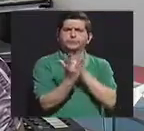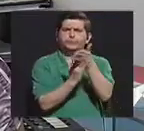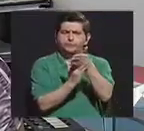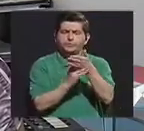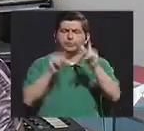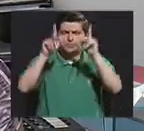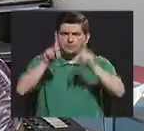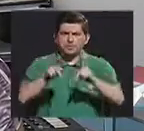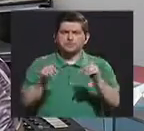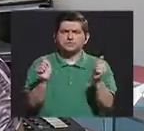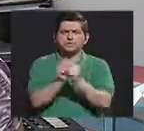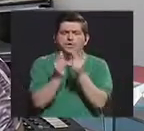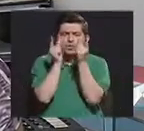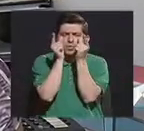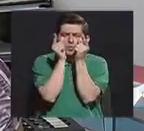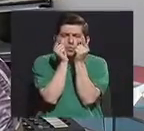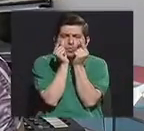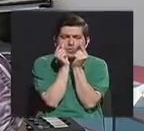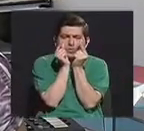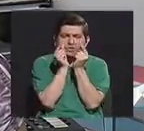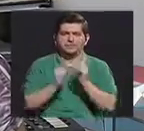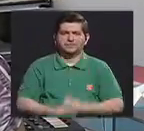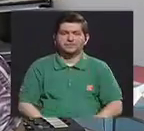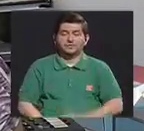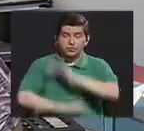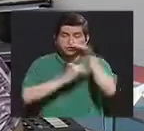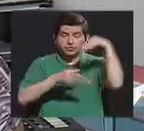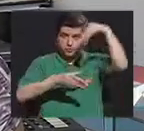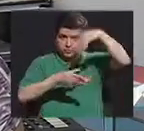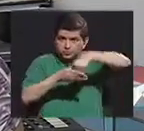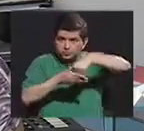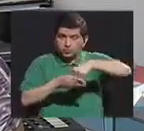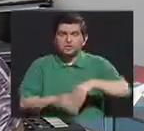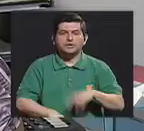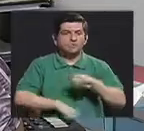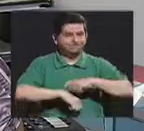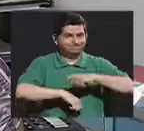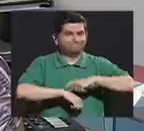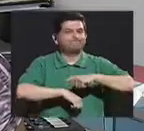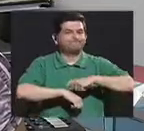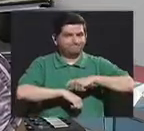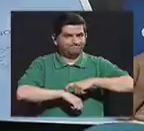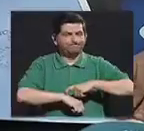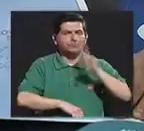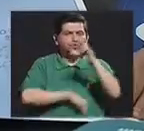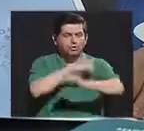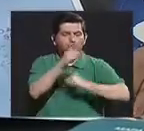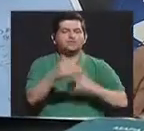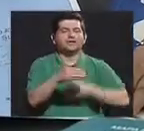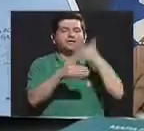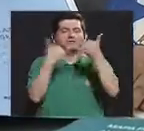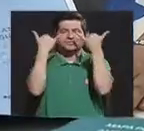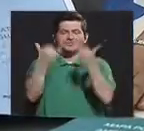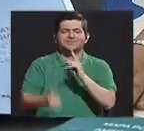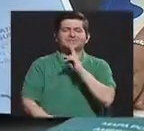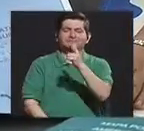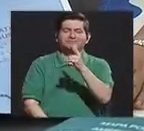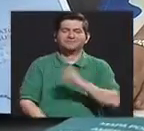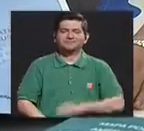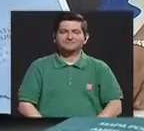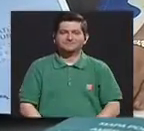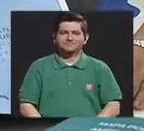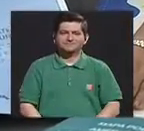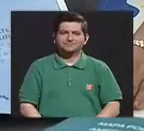accesibilidad para una persona con baja visión entonces todo eso llevó un tiempo y dos años después ya es una